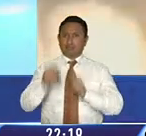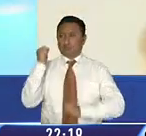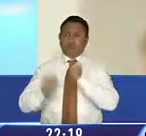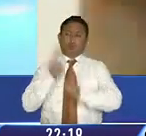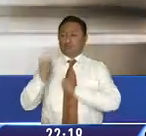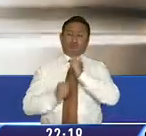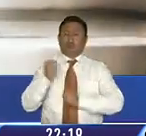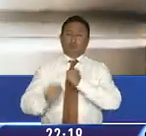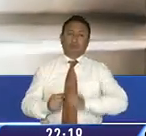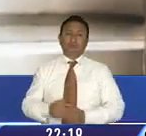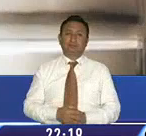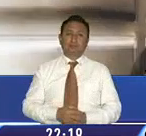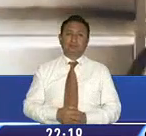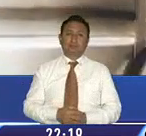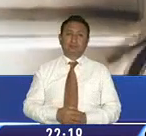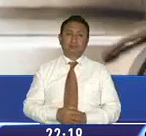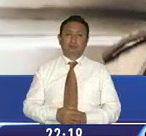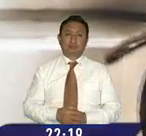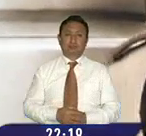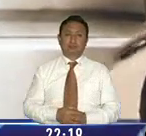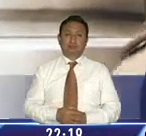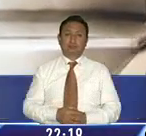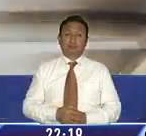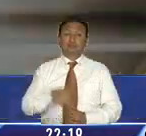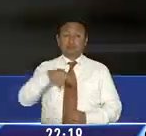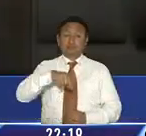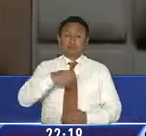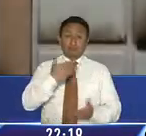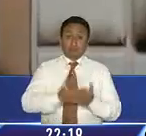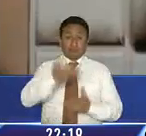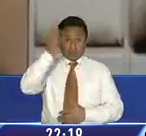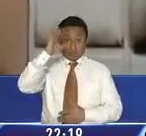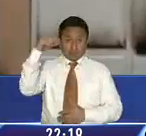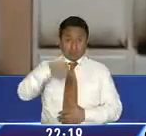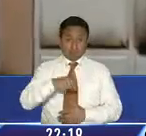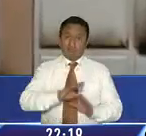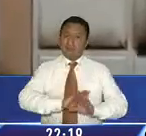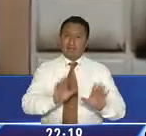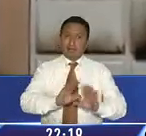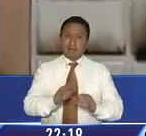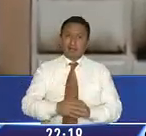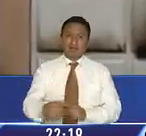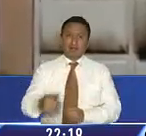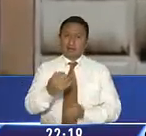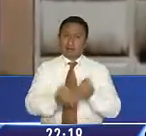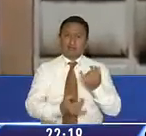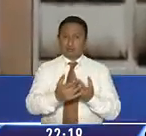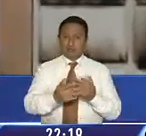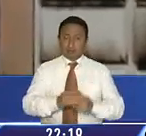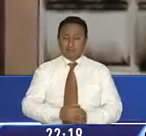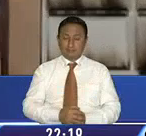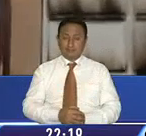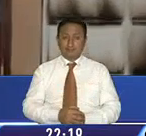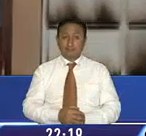despavoridamente. Ha existido un pequeño flagelo que, gracias a Dios, no ha llegado a mayores consecuencias. Dicho accidente nunca